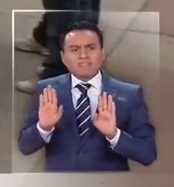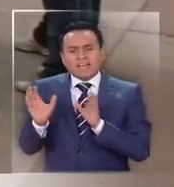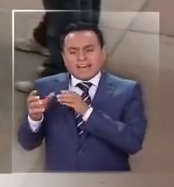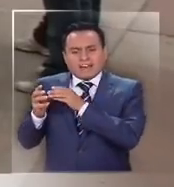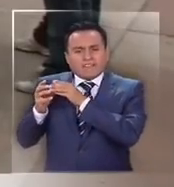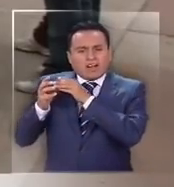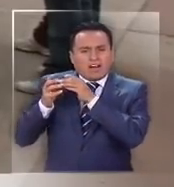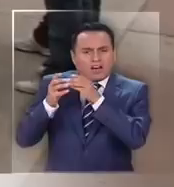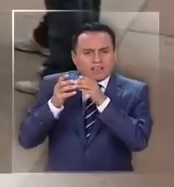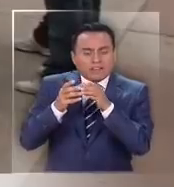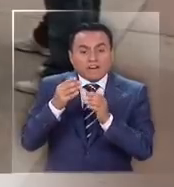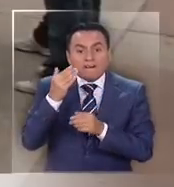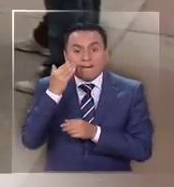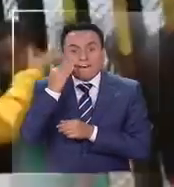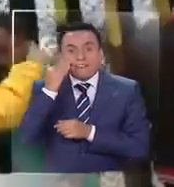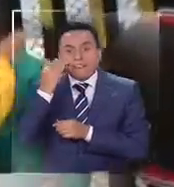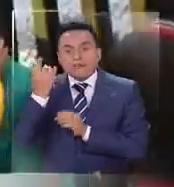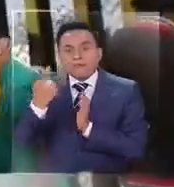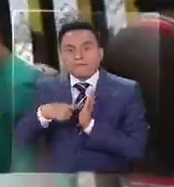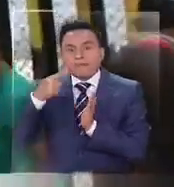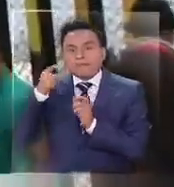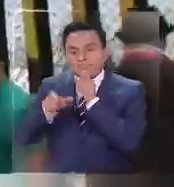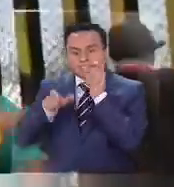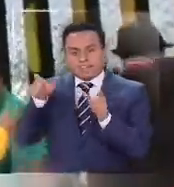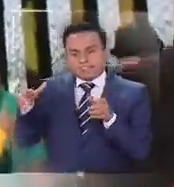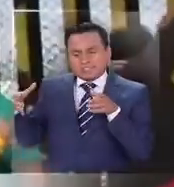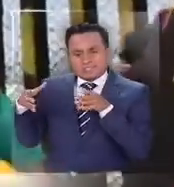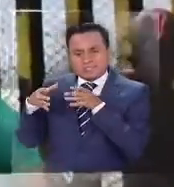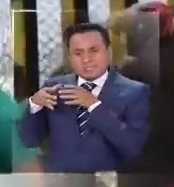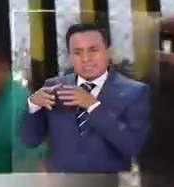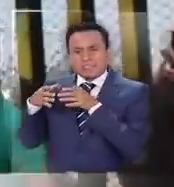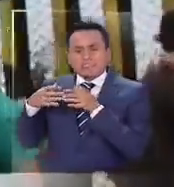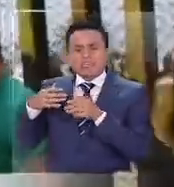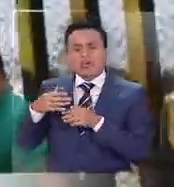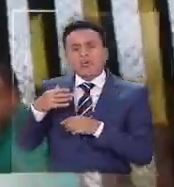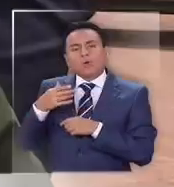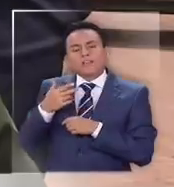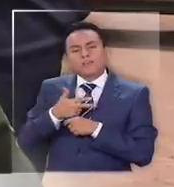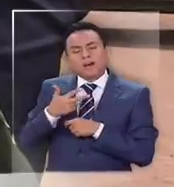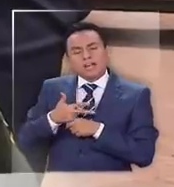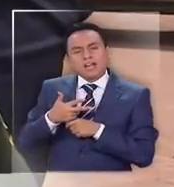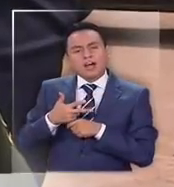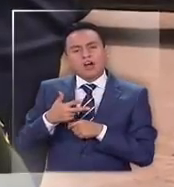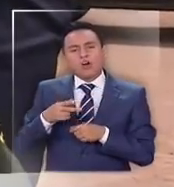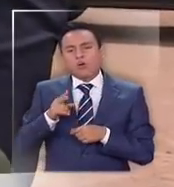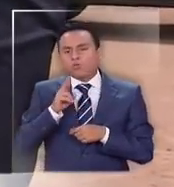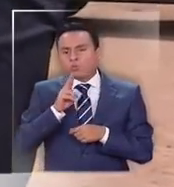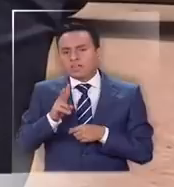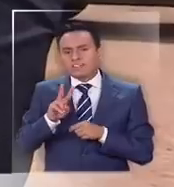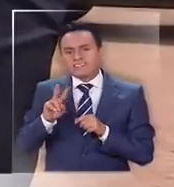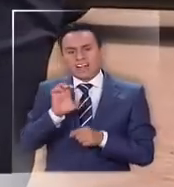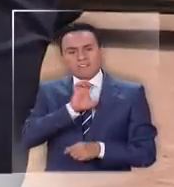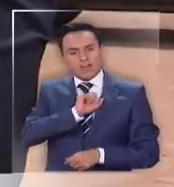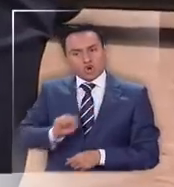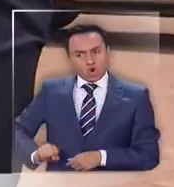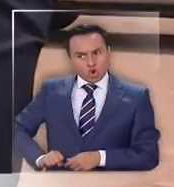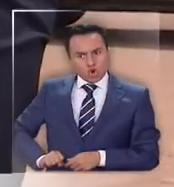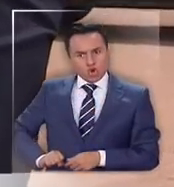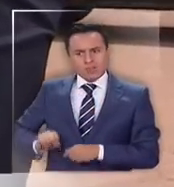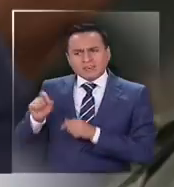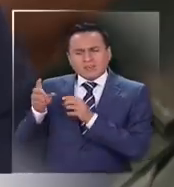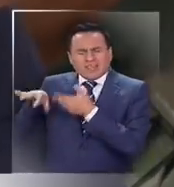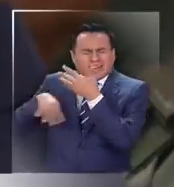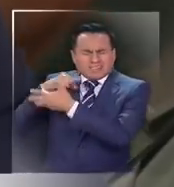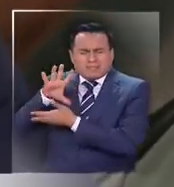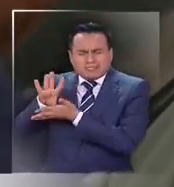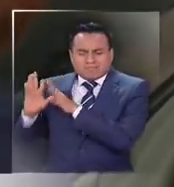caravana comenzó con casi 1,000 integrantes procedentes de Guatemala, Honduras y El Salvador, quienes aseguran estar huyendo de la